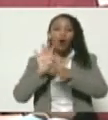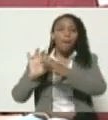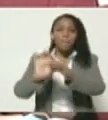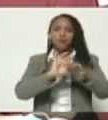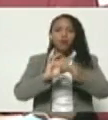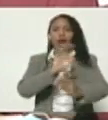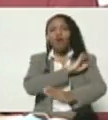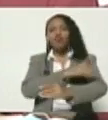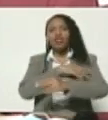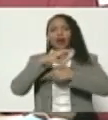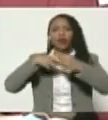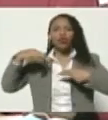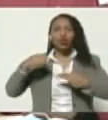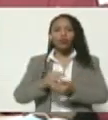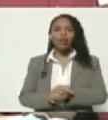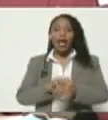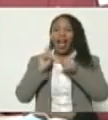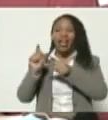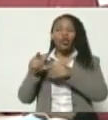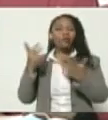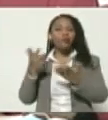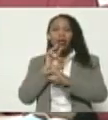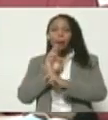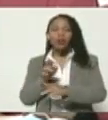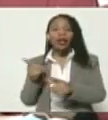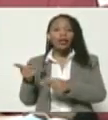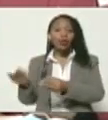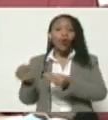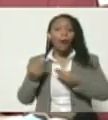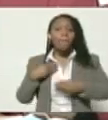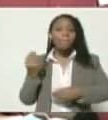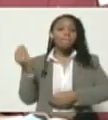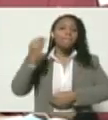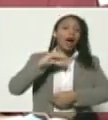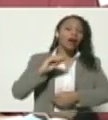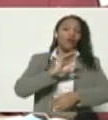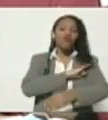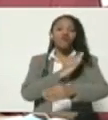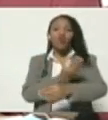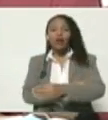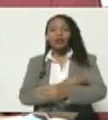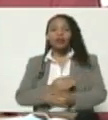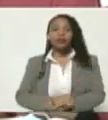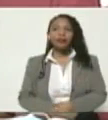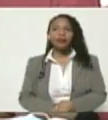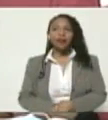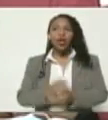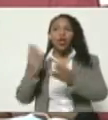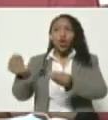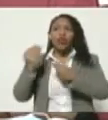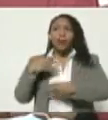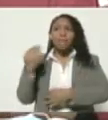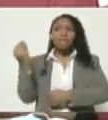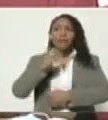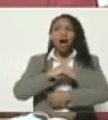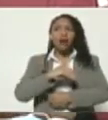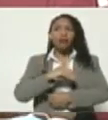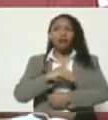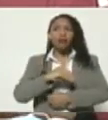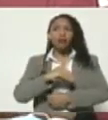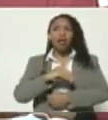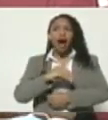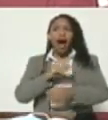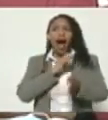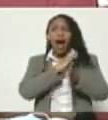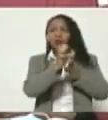de las fuerzas revolucionarias. Que estos resultados nos den mayor fortaleza, nos den más una